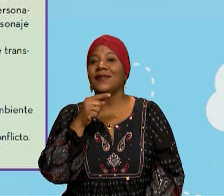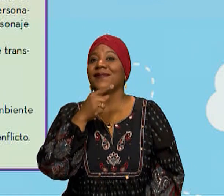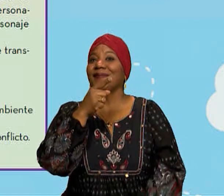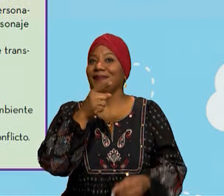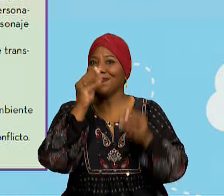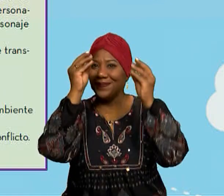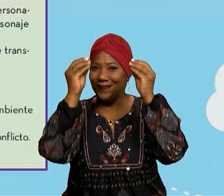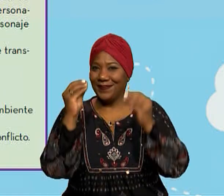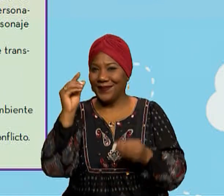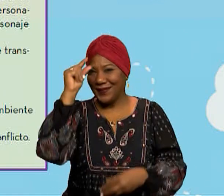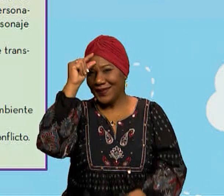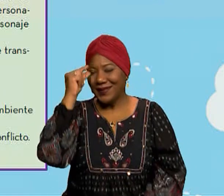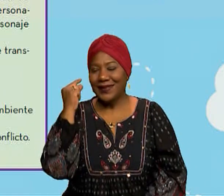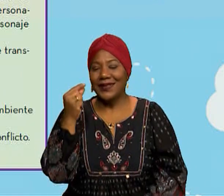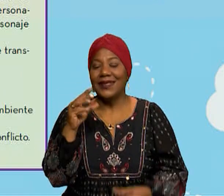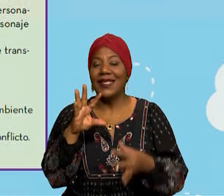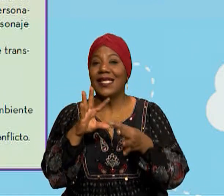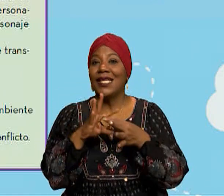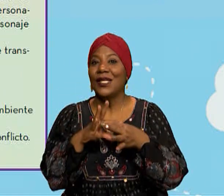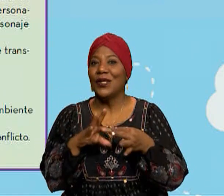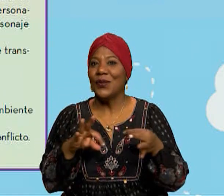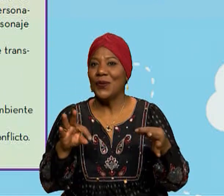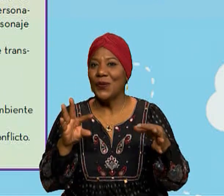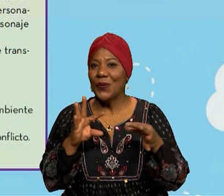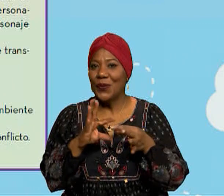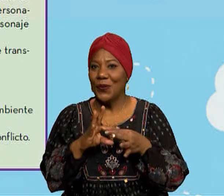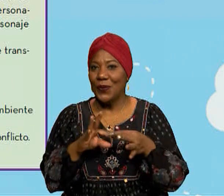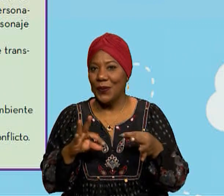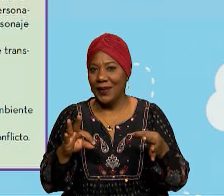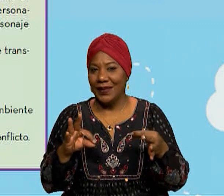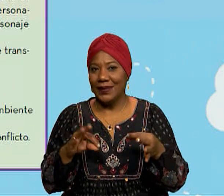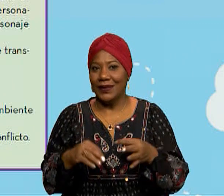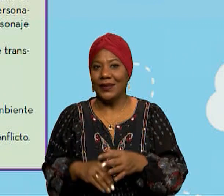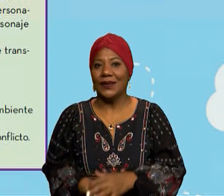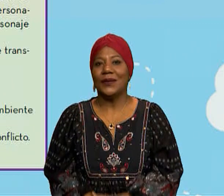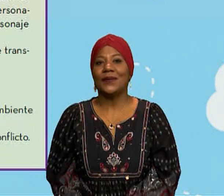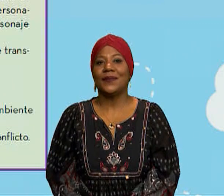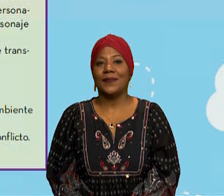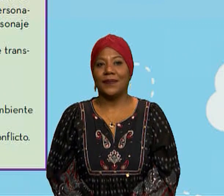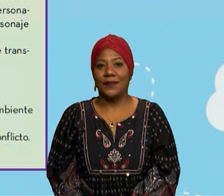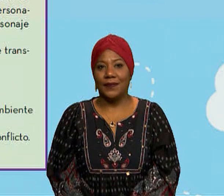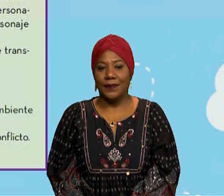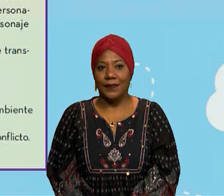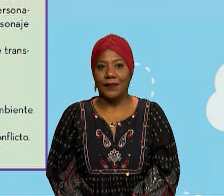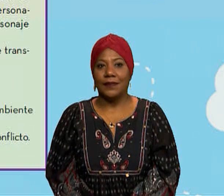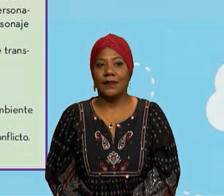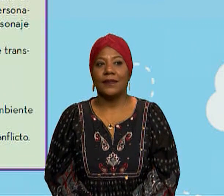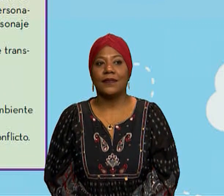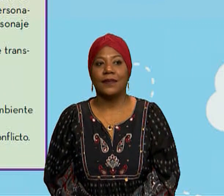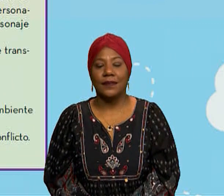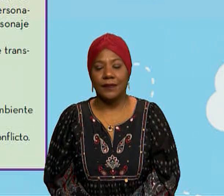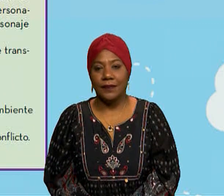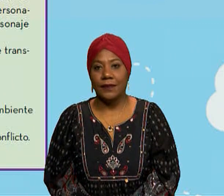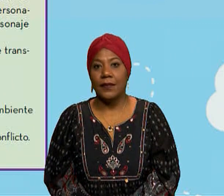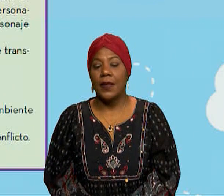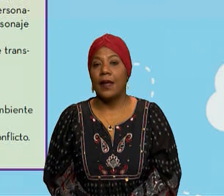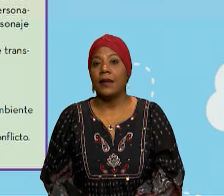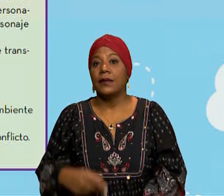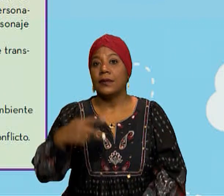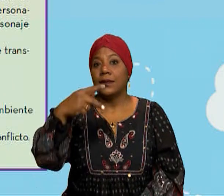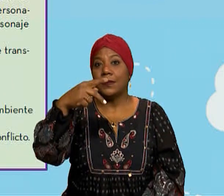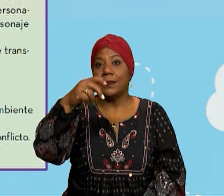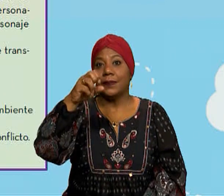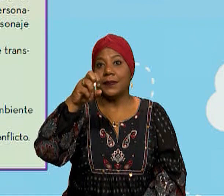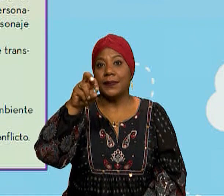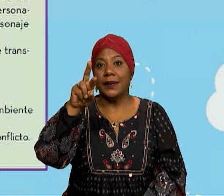maestra Graciela, quien les narró la historia del pantalón mágico. Bien. Los